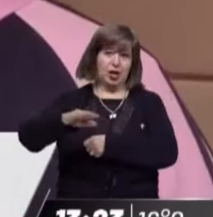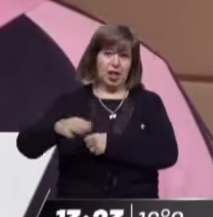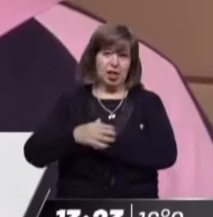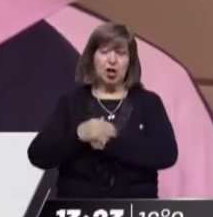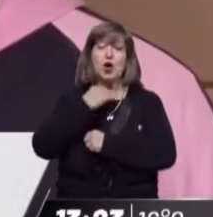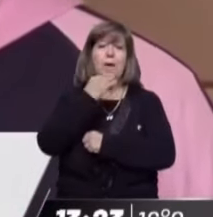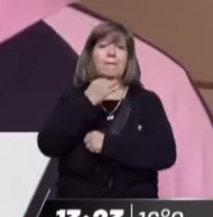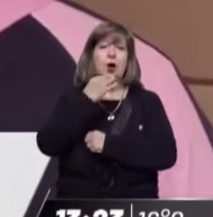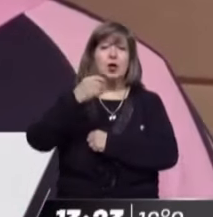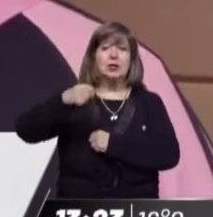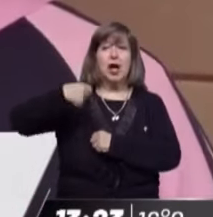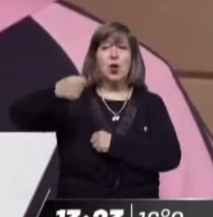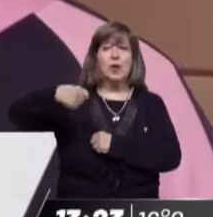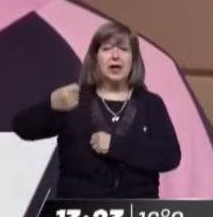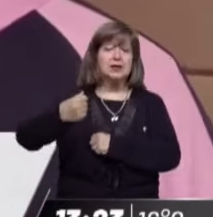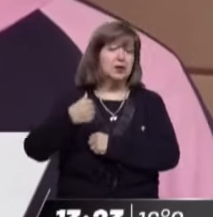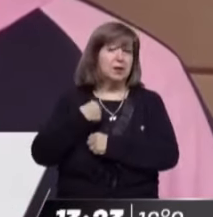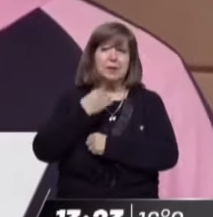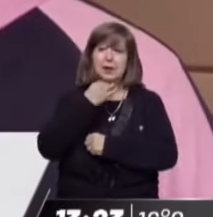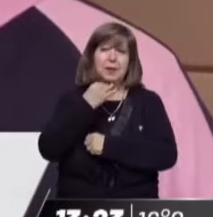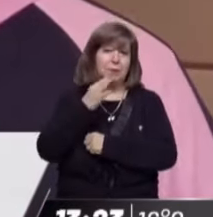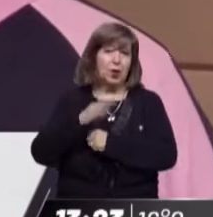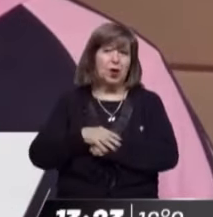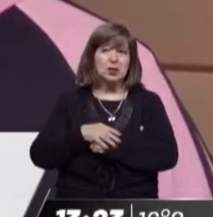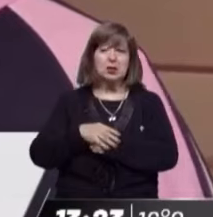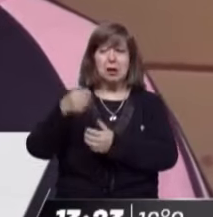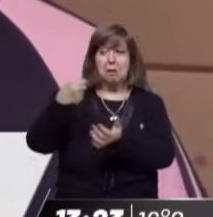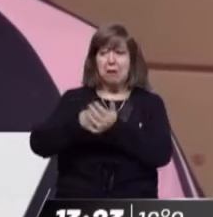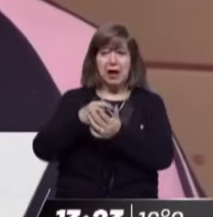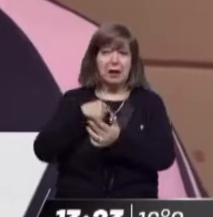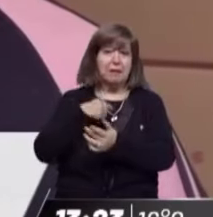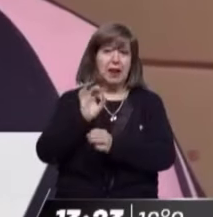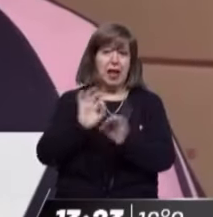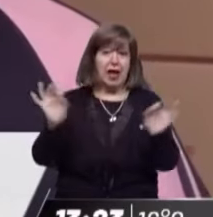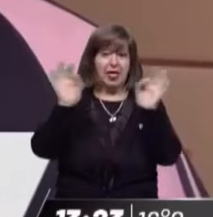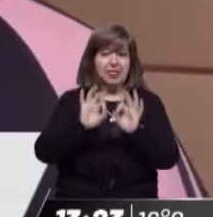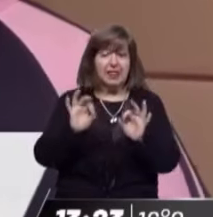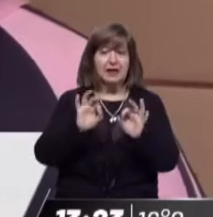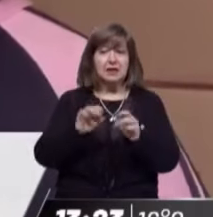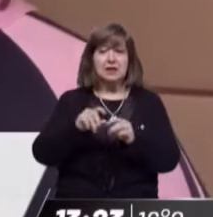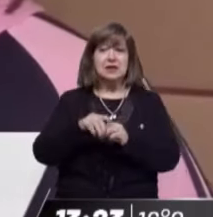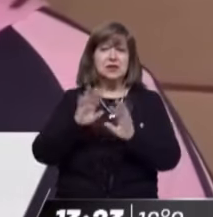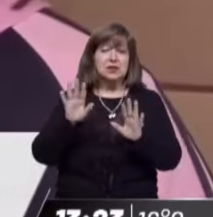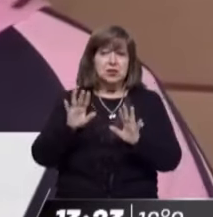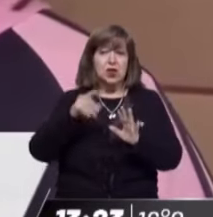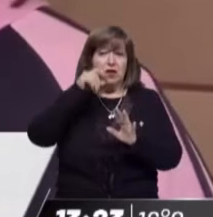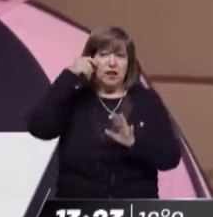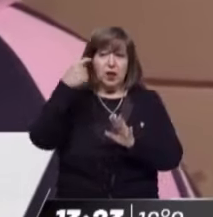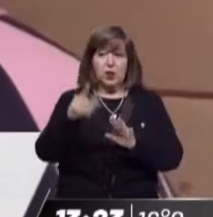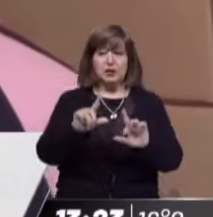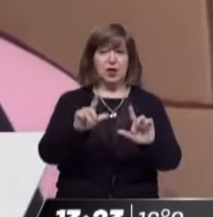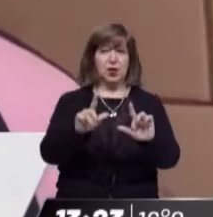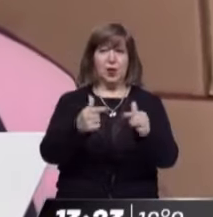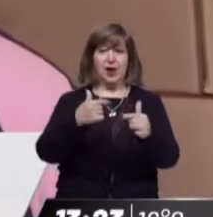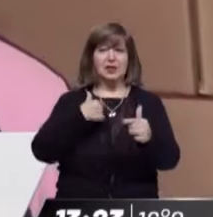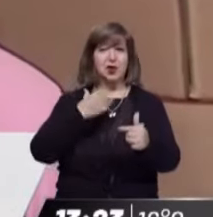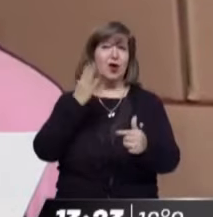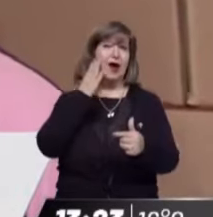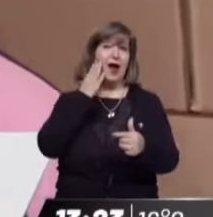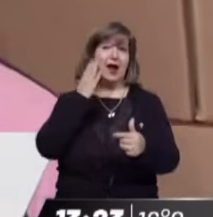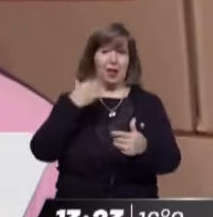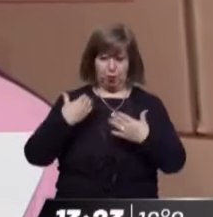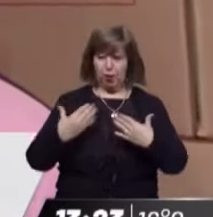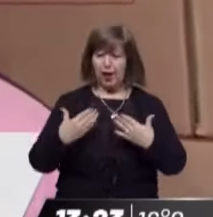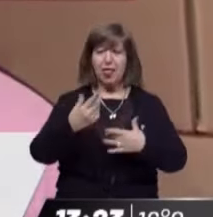bien yo soy la cara como siempre digo la voy a poner la cara porque no me avergüenzo de lo que hago no me avergüenzo pongo la cara donde